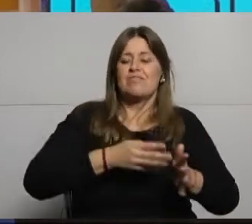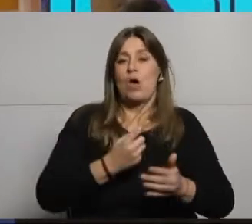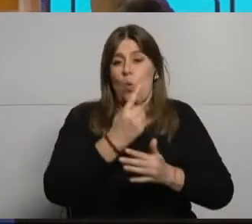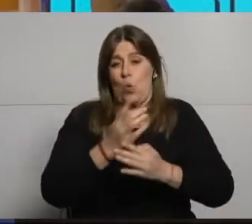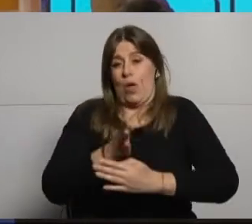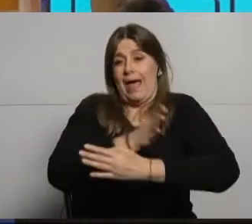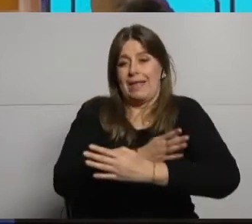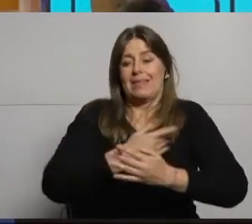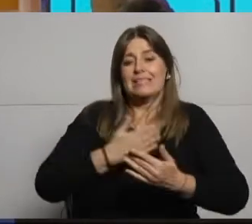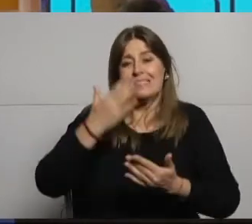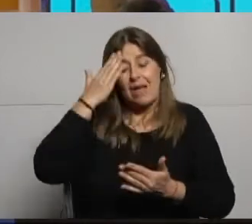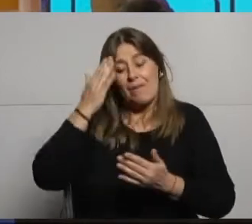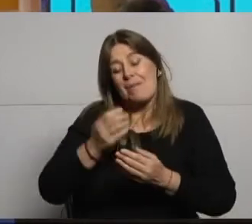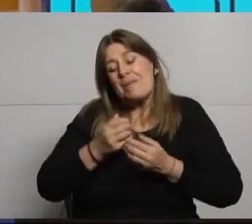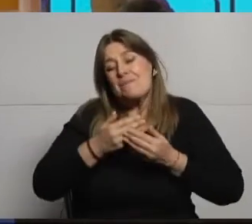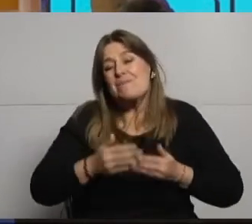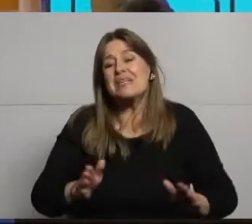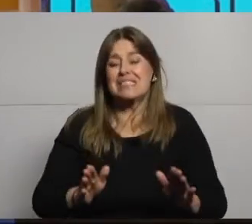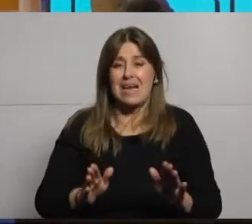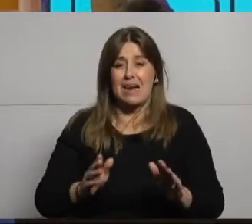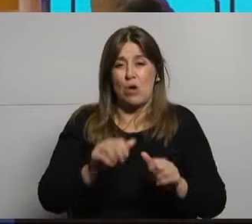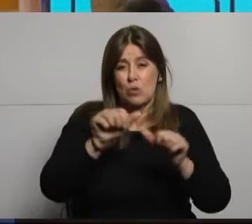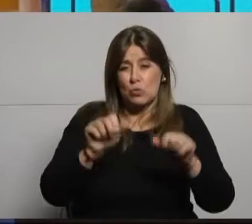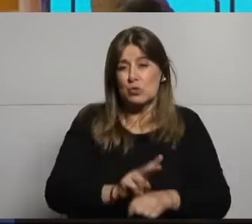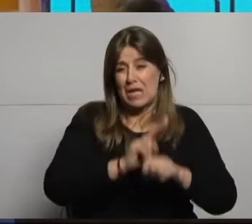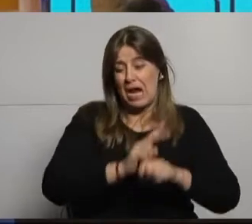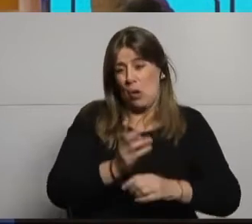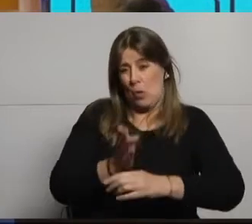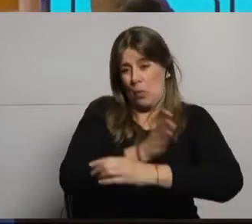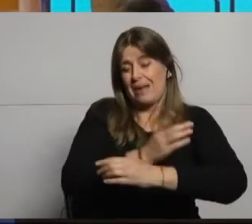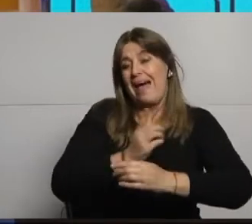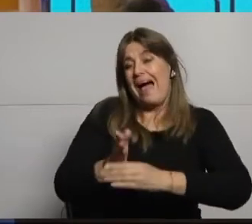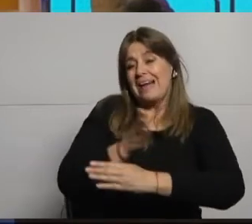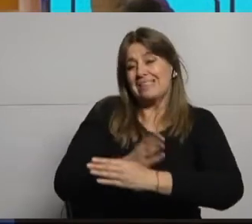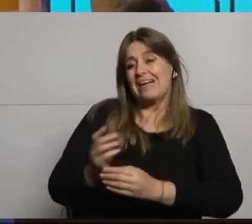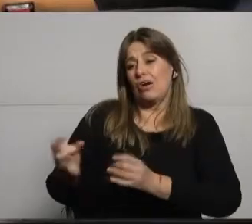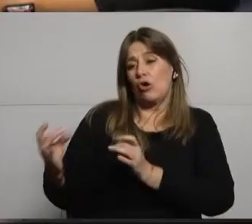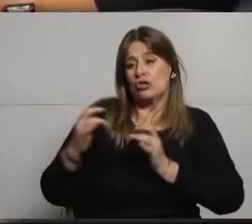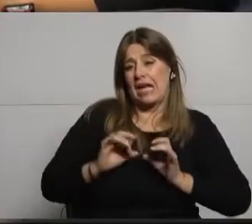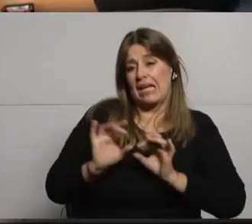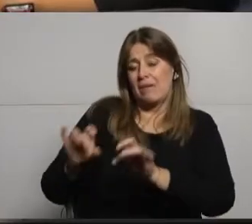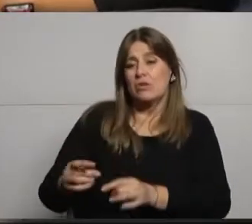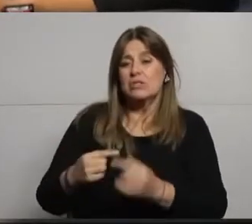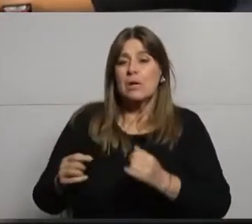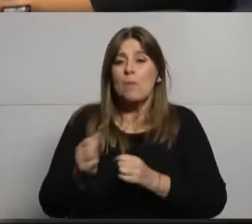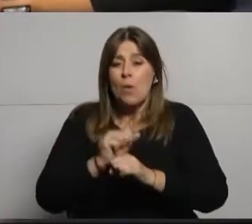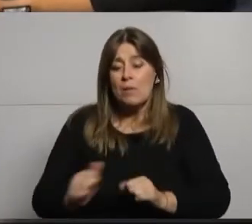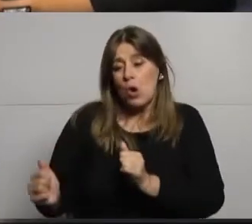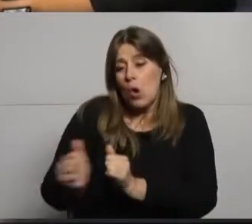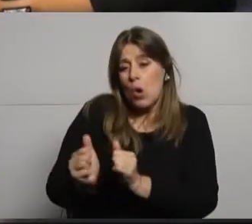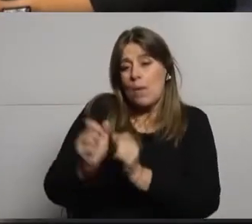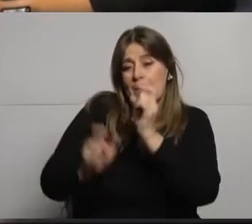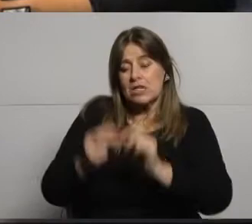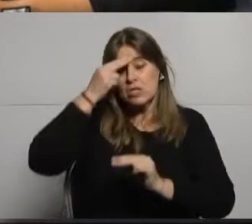es decir, necesitamos empezar a usarlo antes de que nos contagiemos o de que podamos haber estado expuestos. Y el otro es